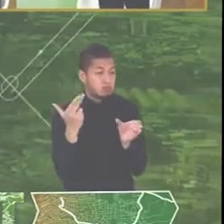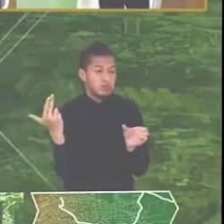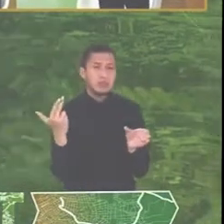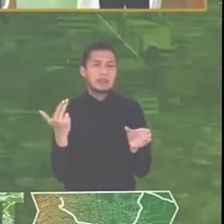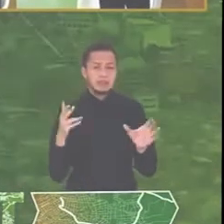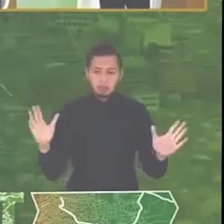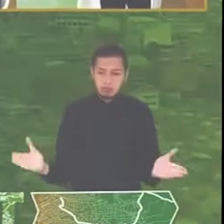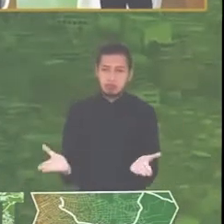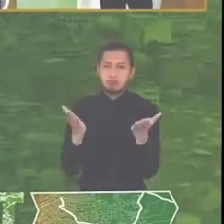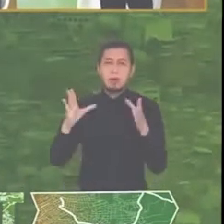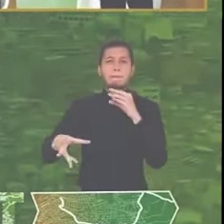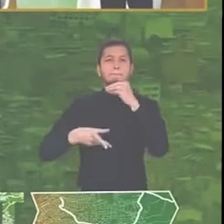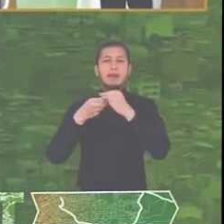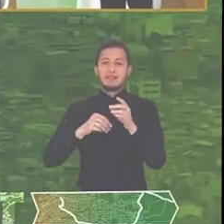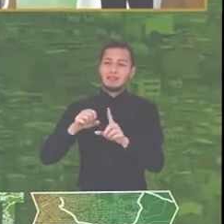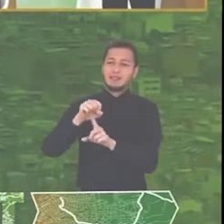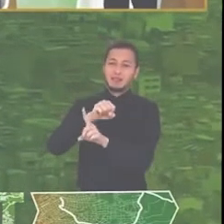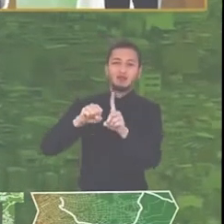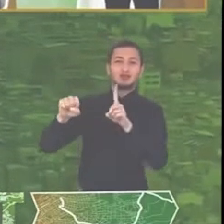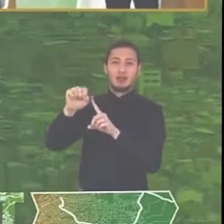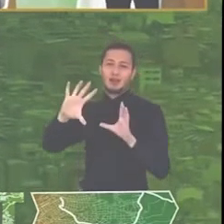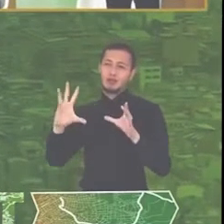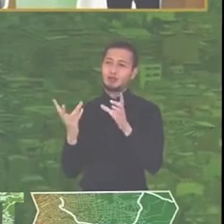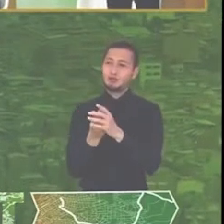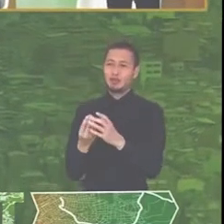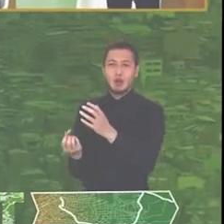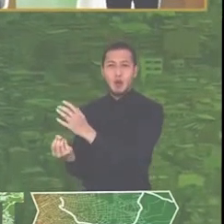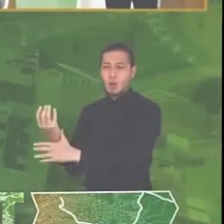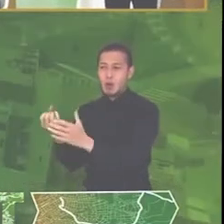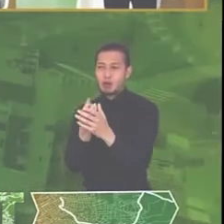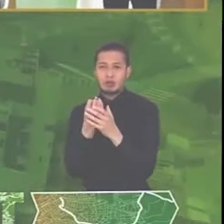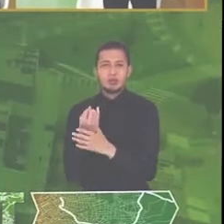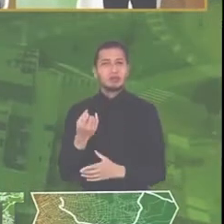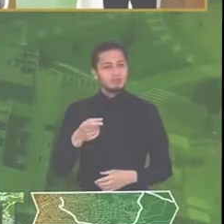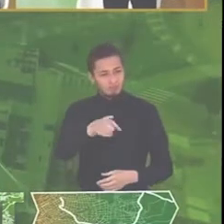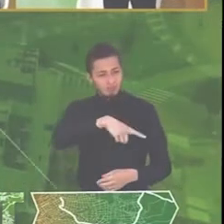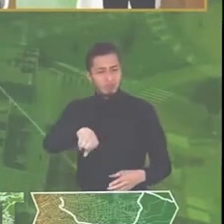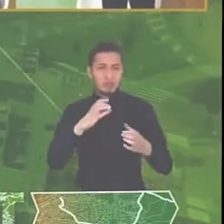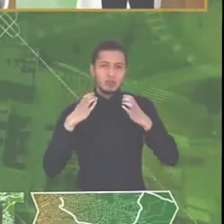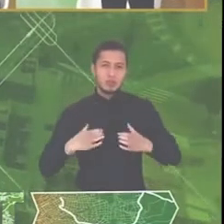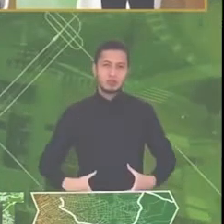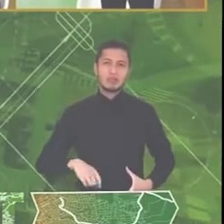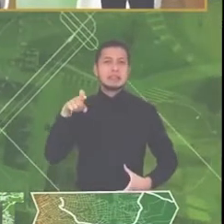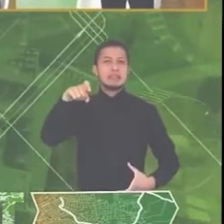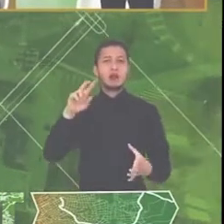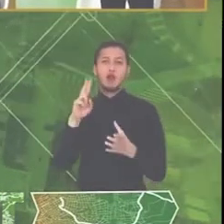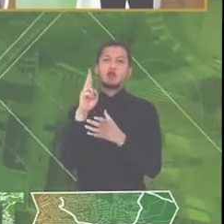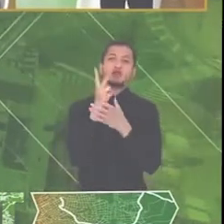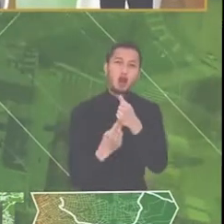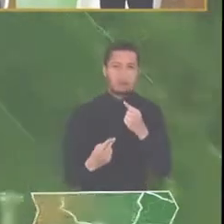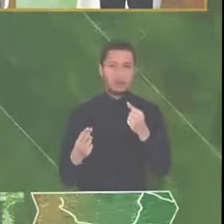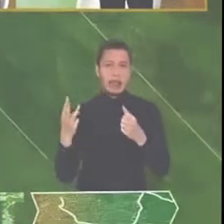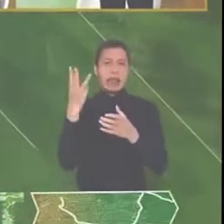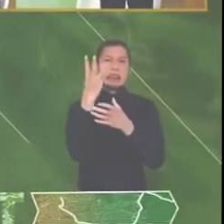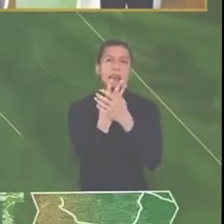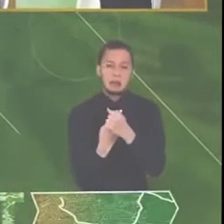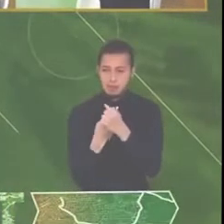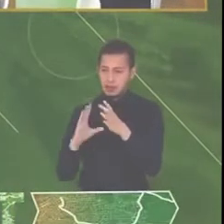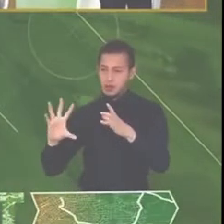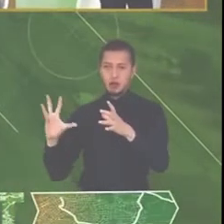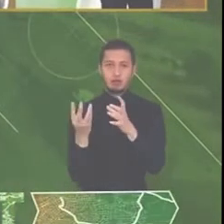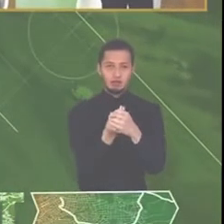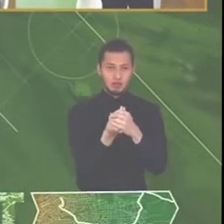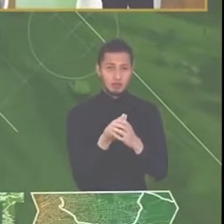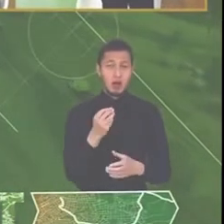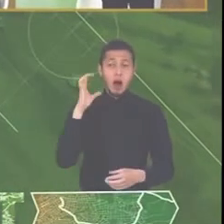aislamiento la ciudad del endurecimiento del diésel de la dependencia del bus del reinado del automotor